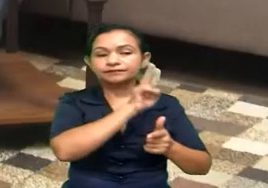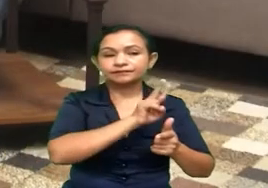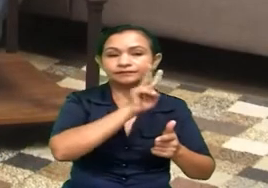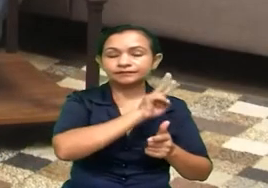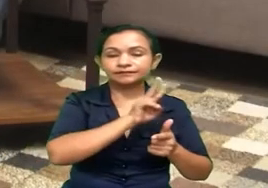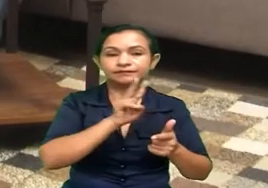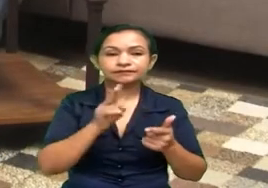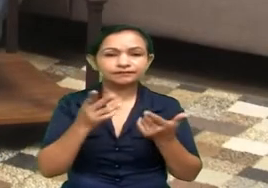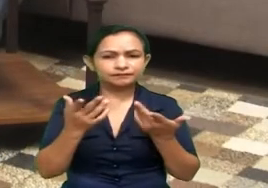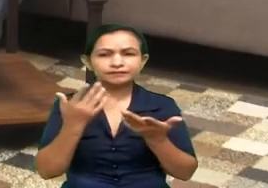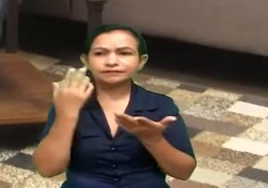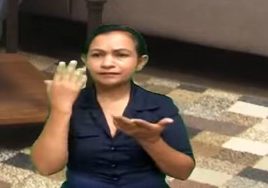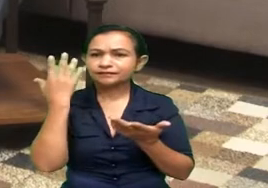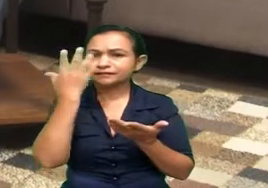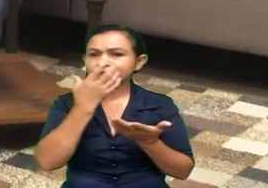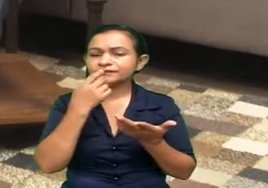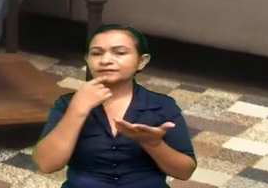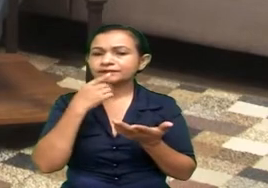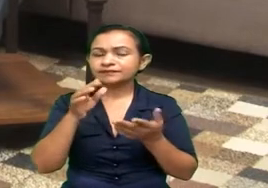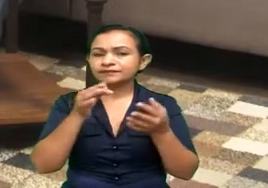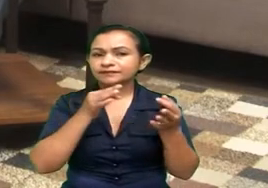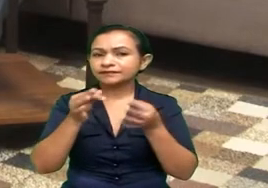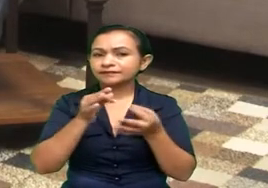y qué interesante que menciona esto